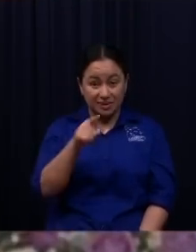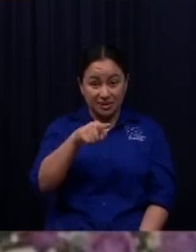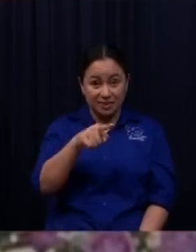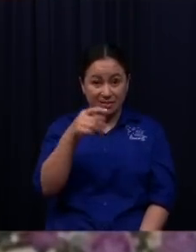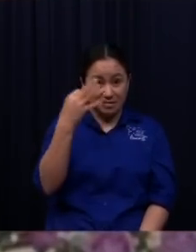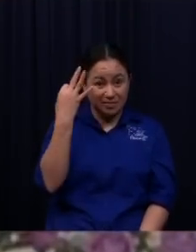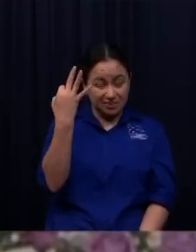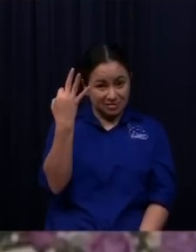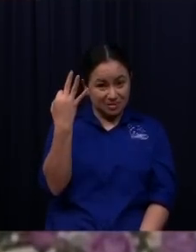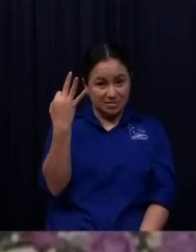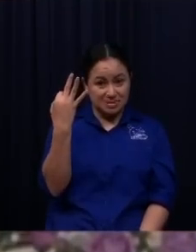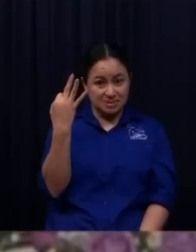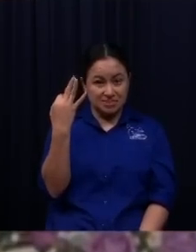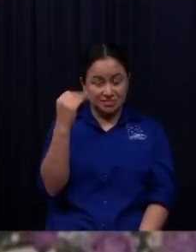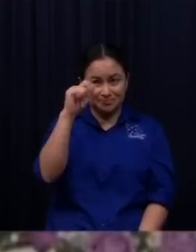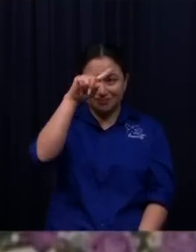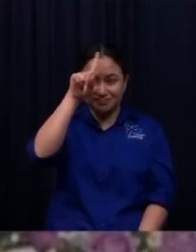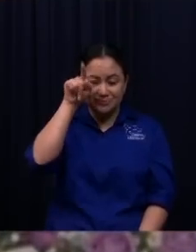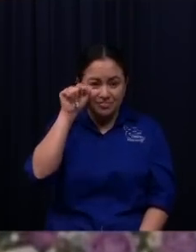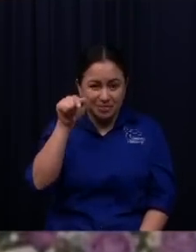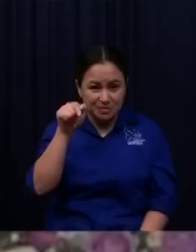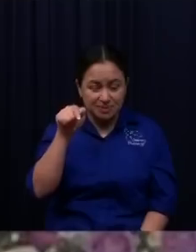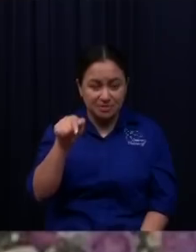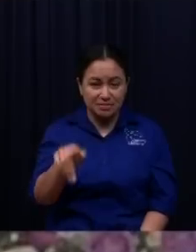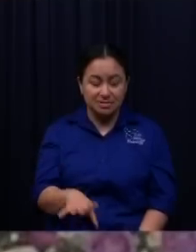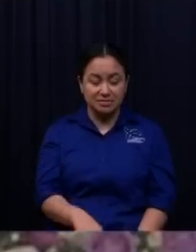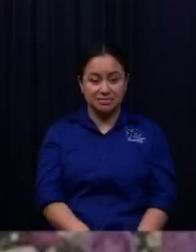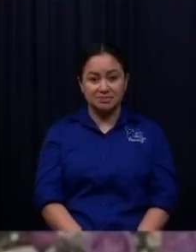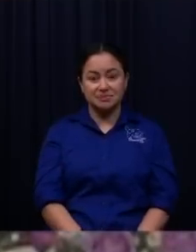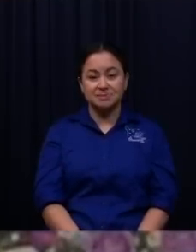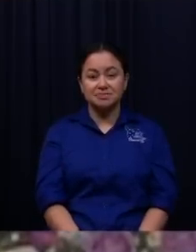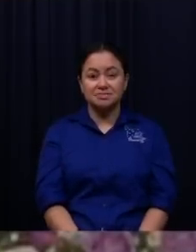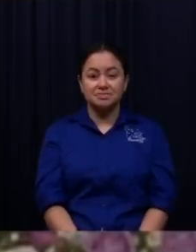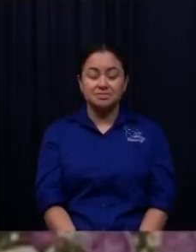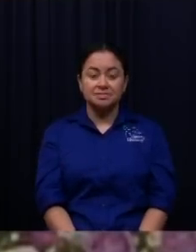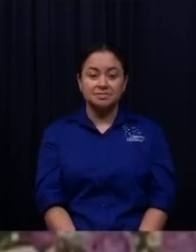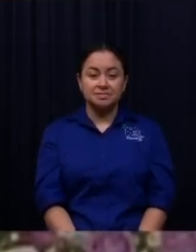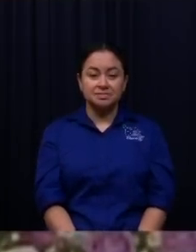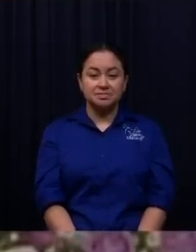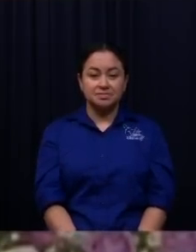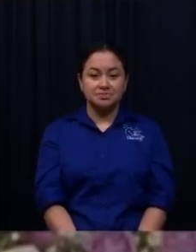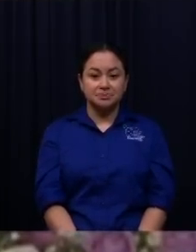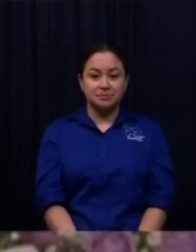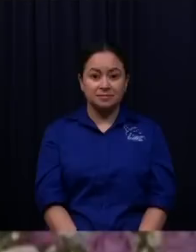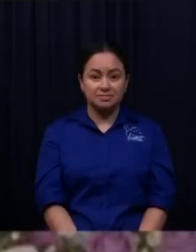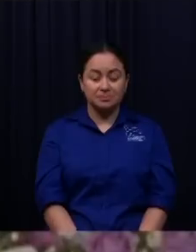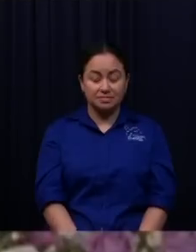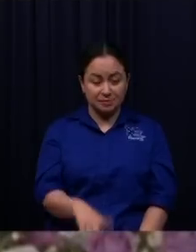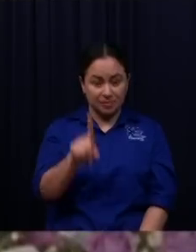donde quiero derivar lo que le quiero contar hoy. Número uno,